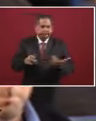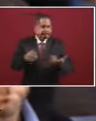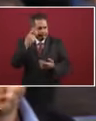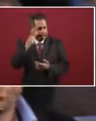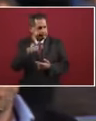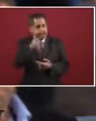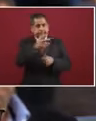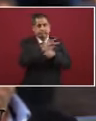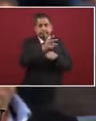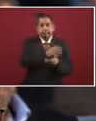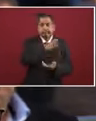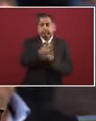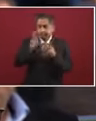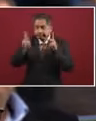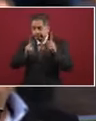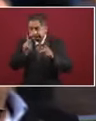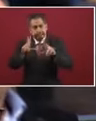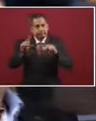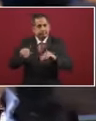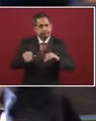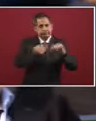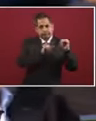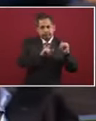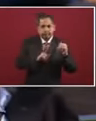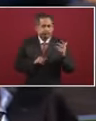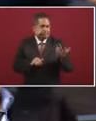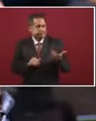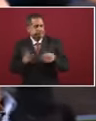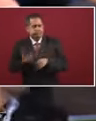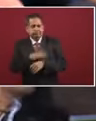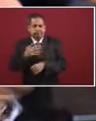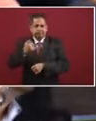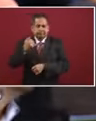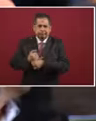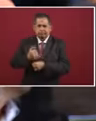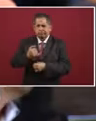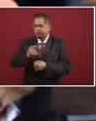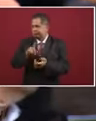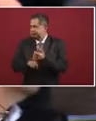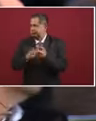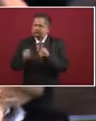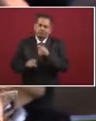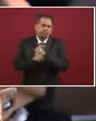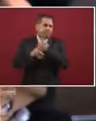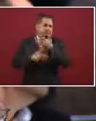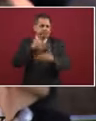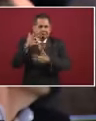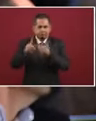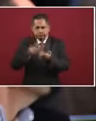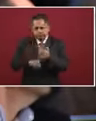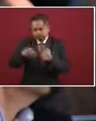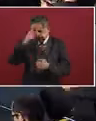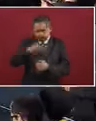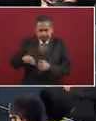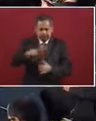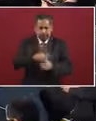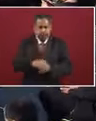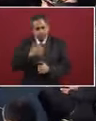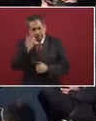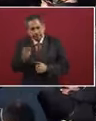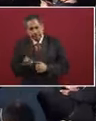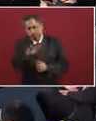no asistan sus ciudadanos, consecuencia de la violencia que hay en México. Quisiera